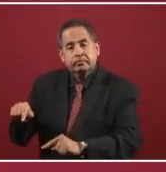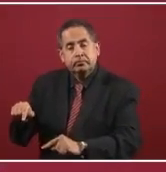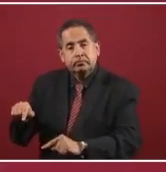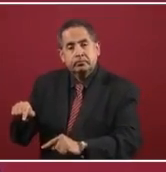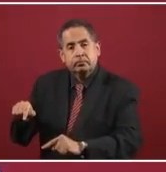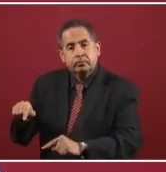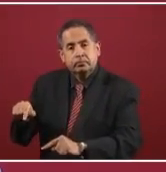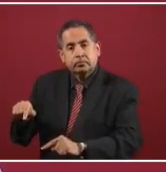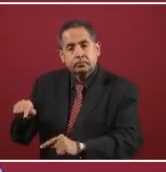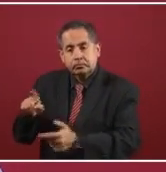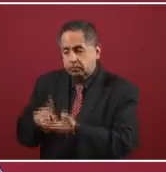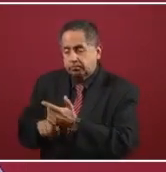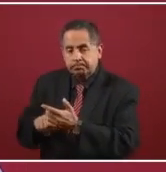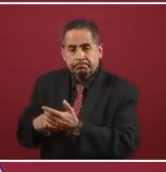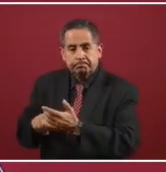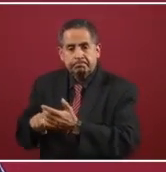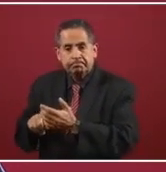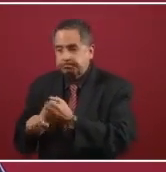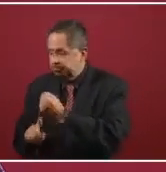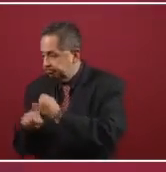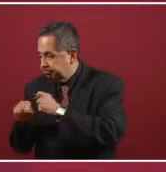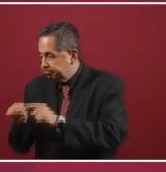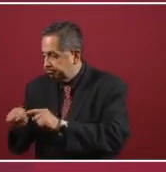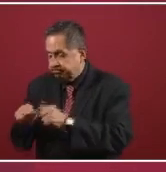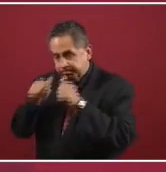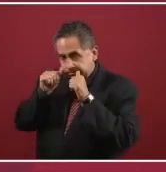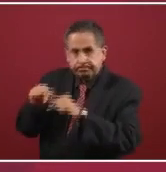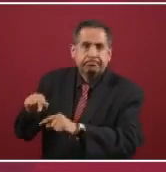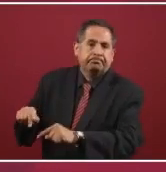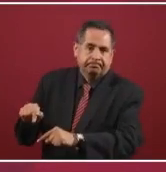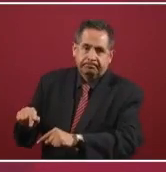el problema,